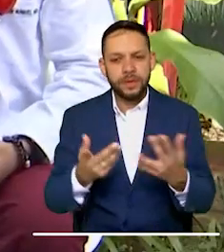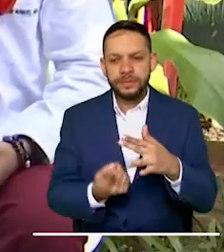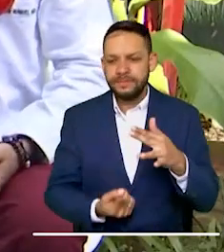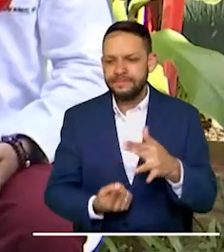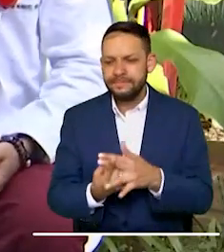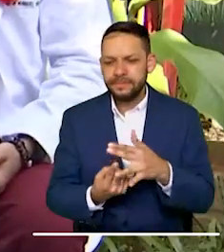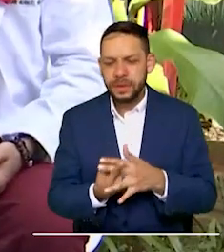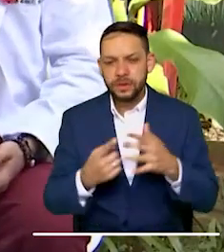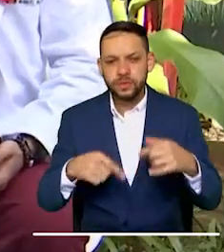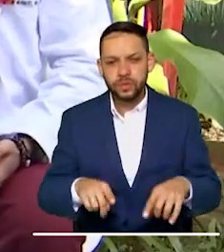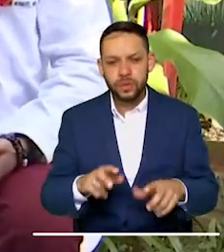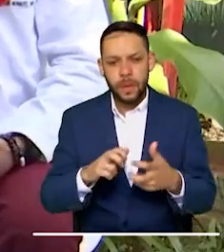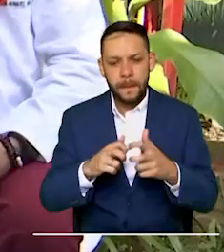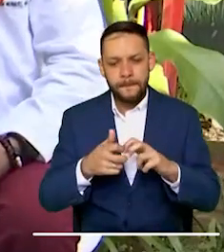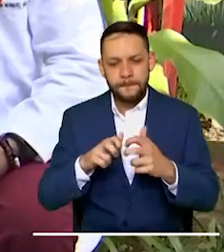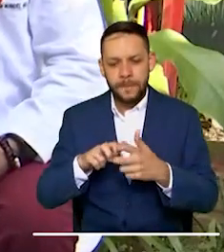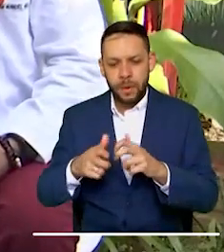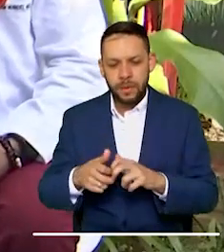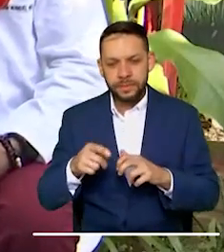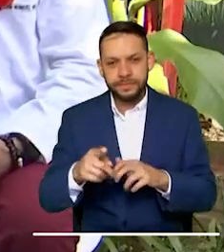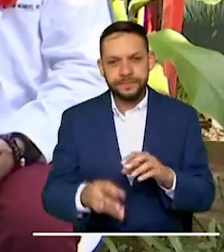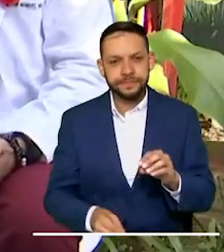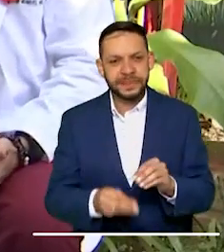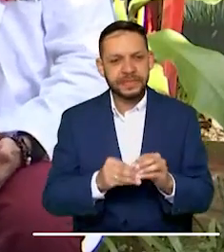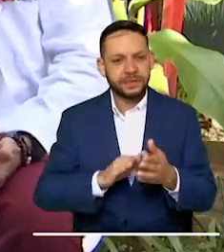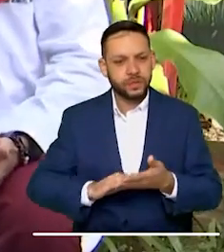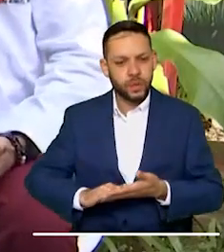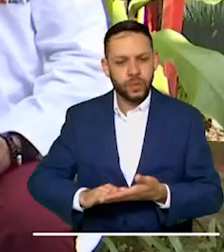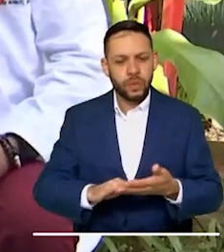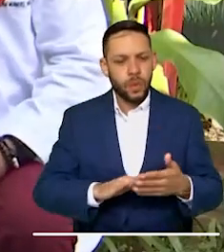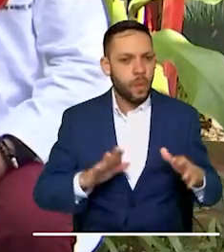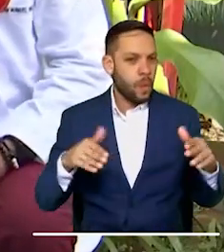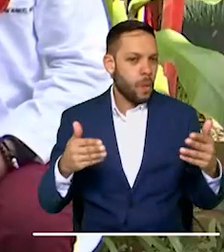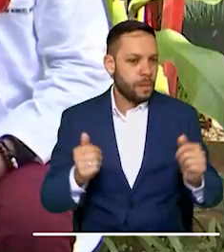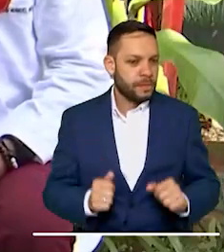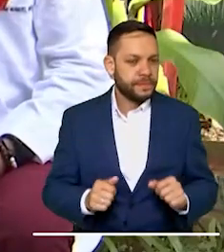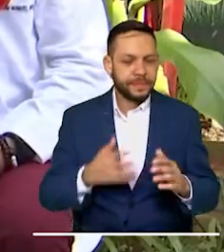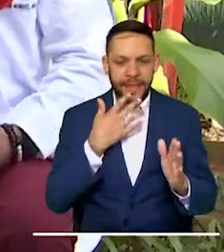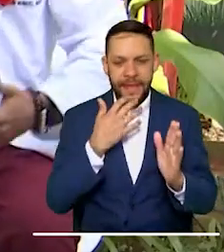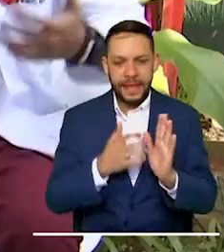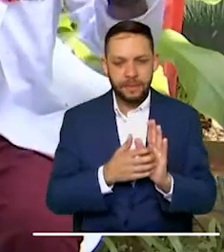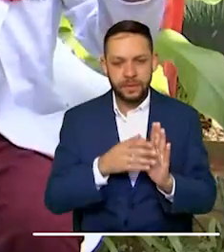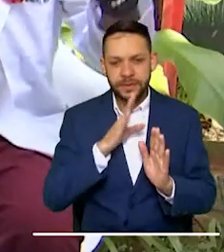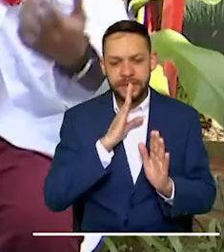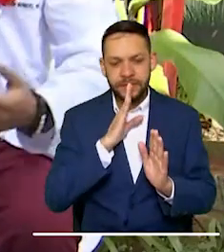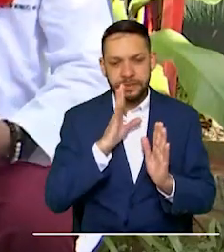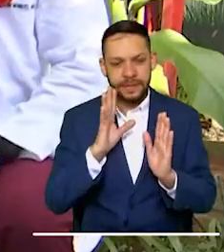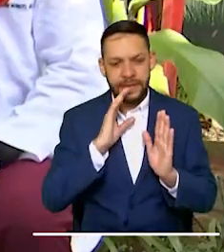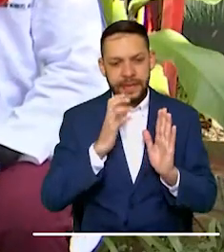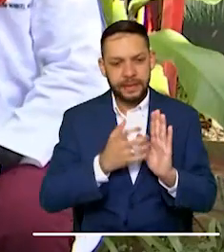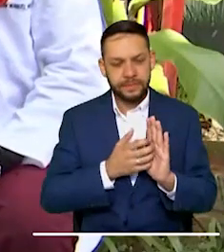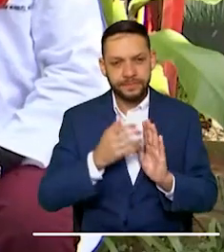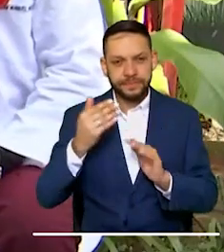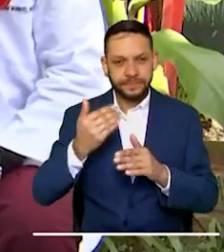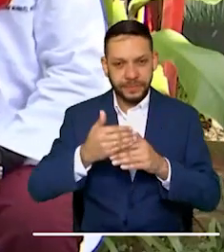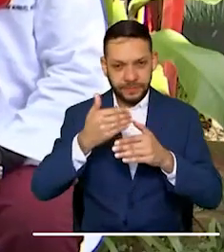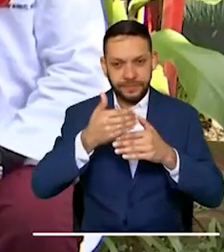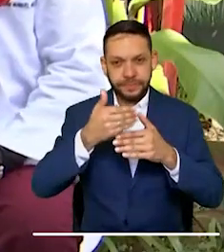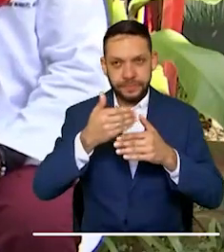de ese problema y desde allí poderlo intervenir. Me encanta el ejemplo de una pared con una